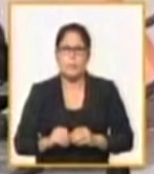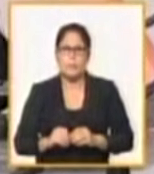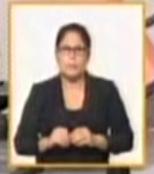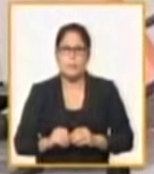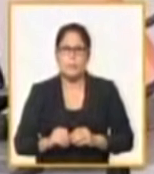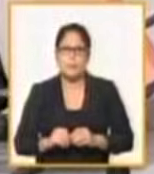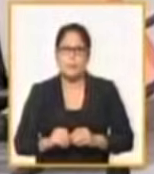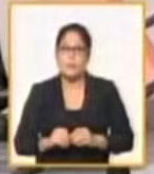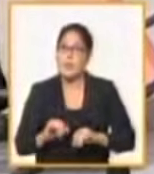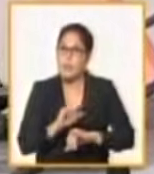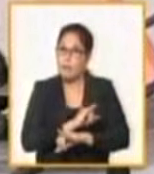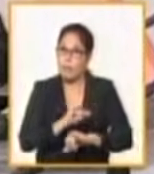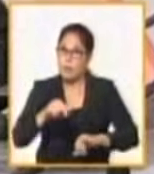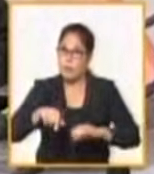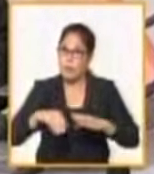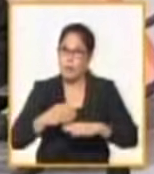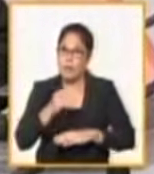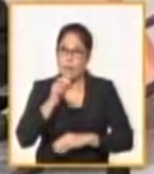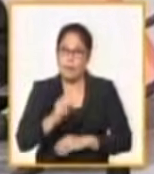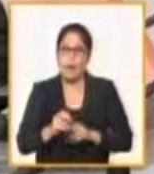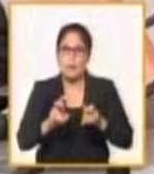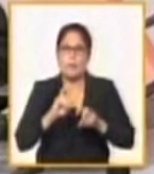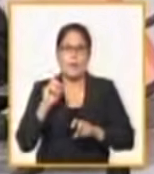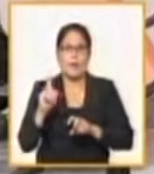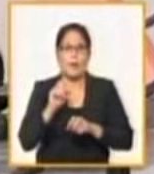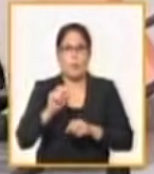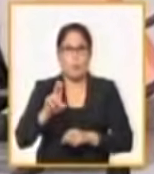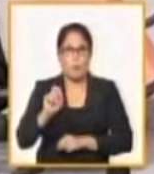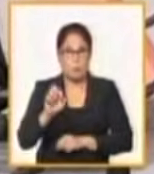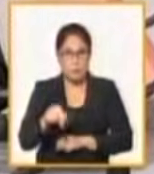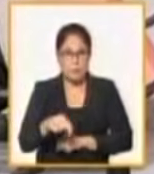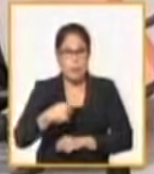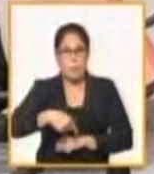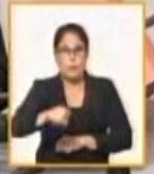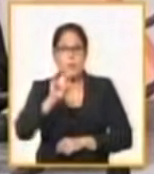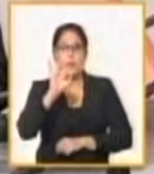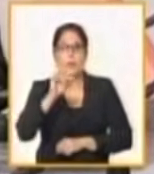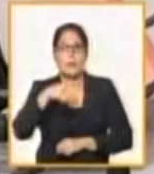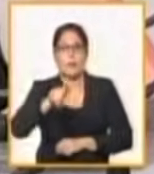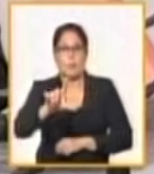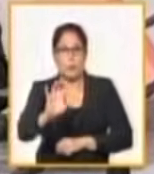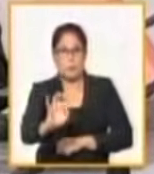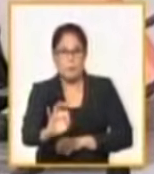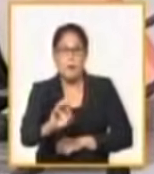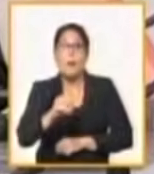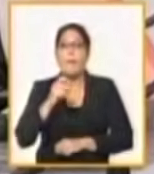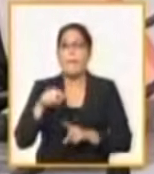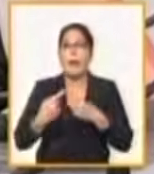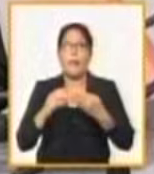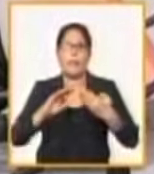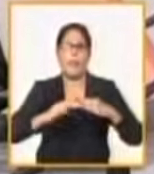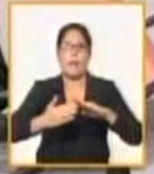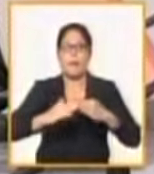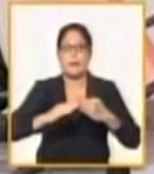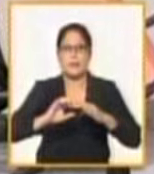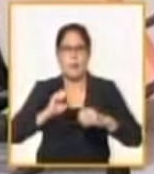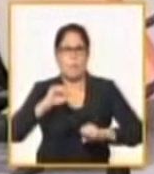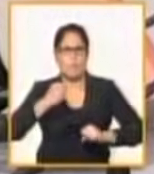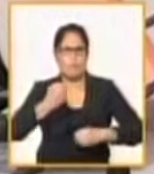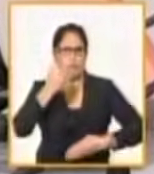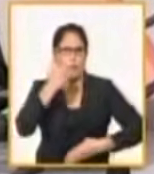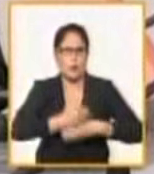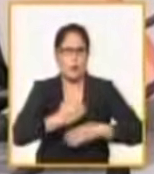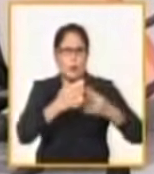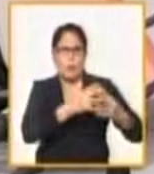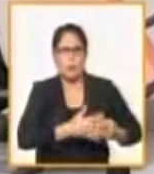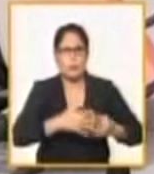Bueno, noticia del día, esa sesión de la Asamblea General de Naciones Unidas el próximo 7 de julio para debatir ese recrudecimiento del bloqueo